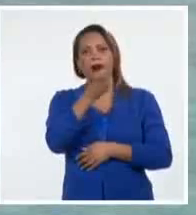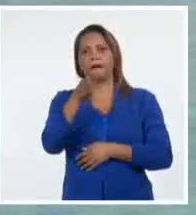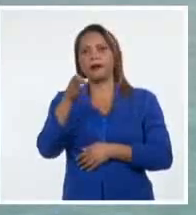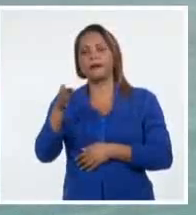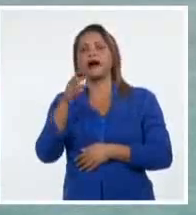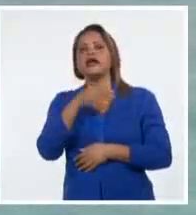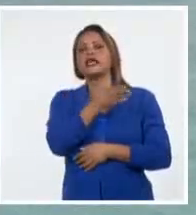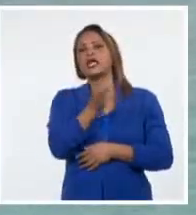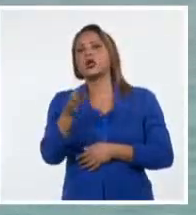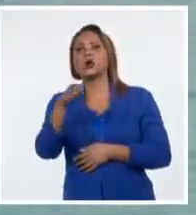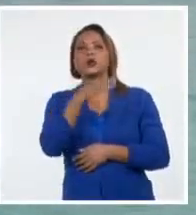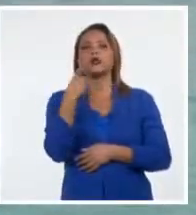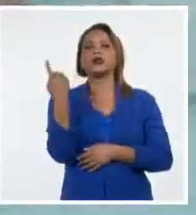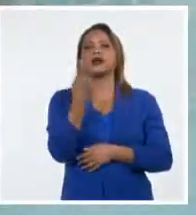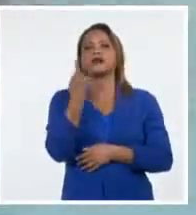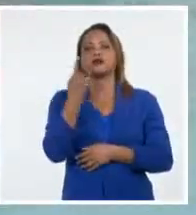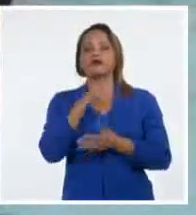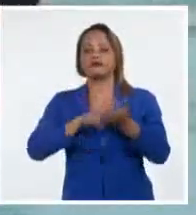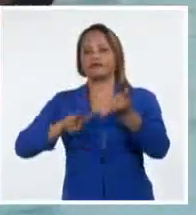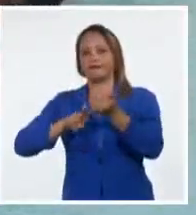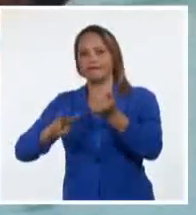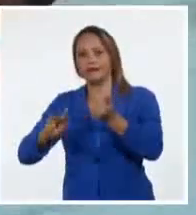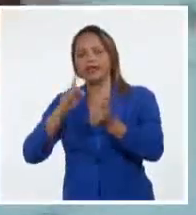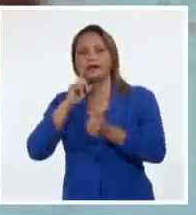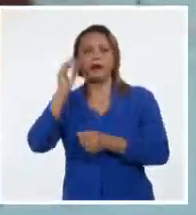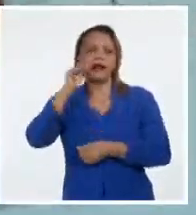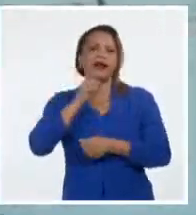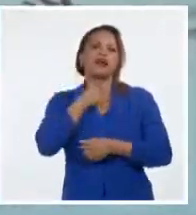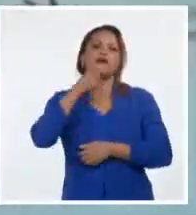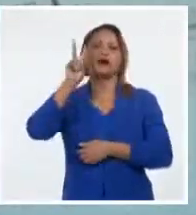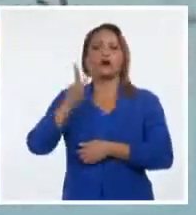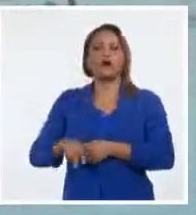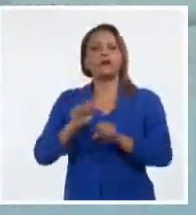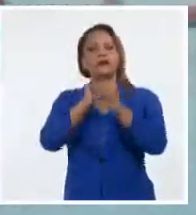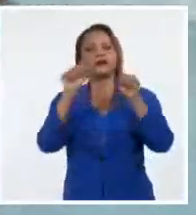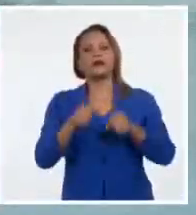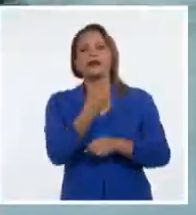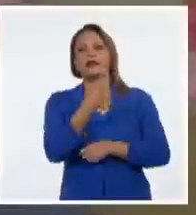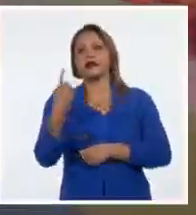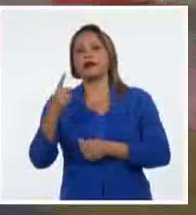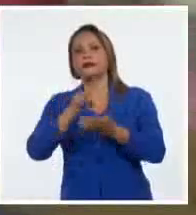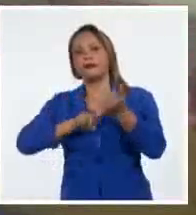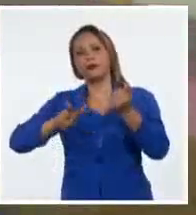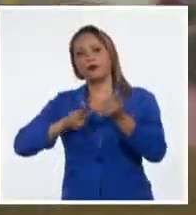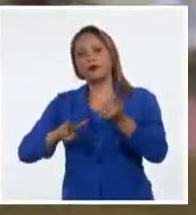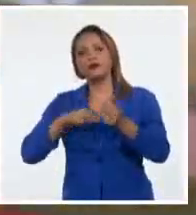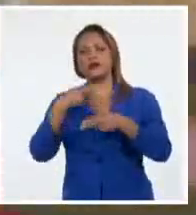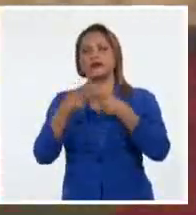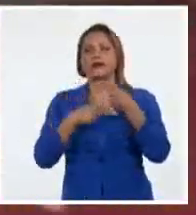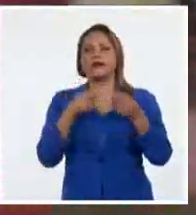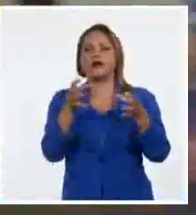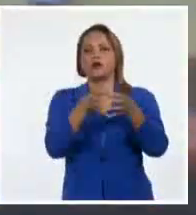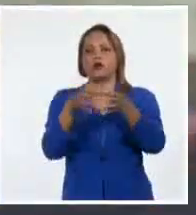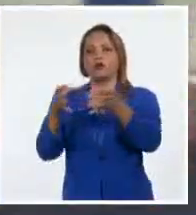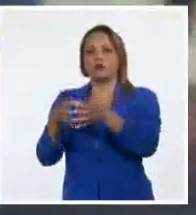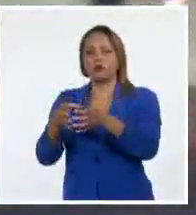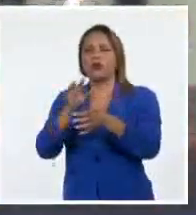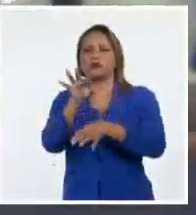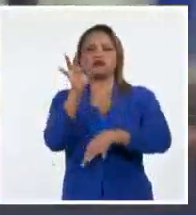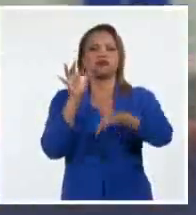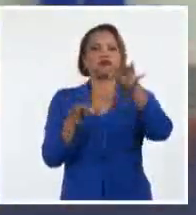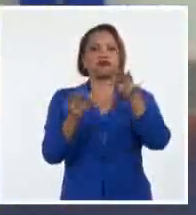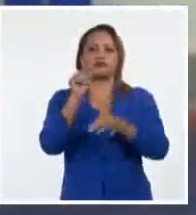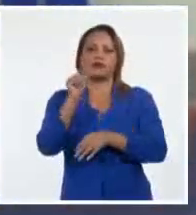nacional para evaluar de forma integral la posibilidad que tiene cada provincia de ejecutar los eventos para este año